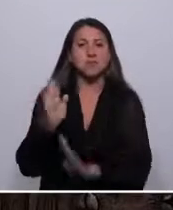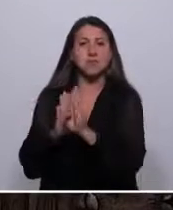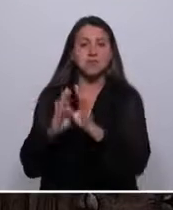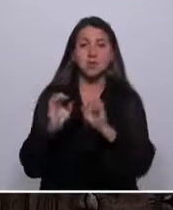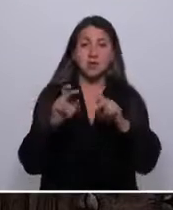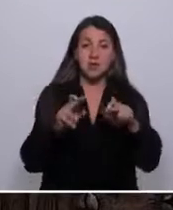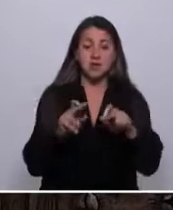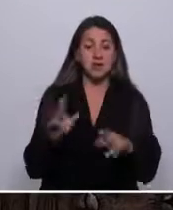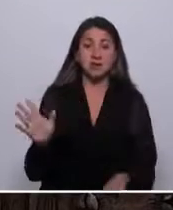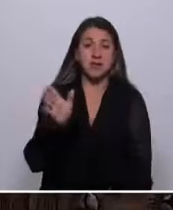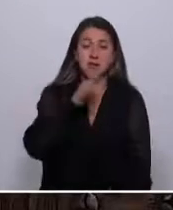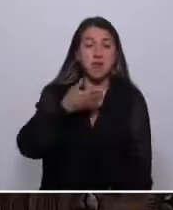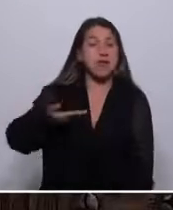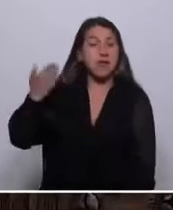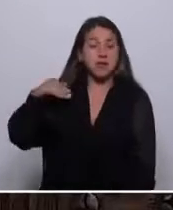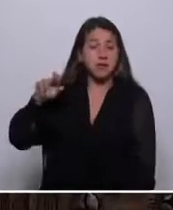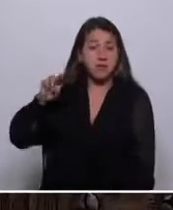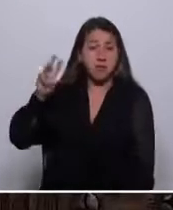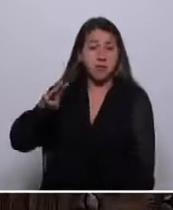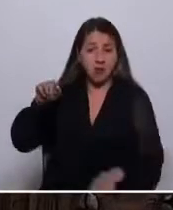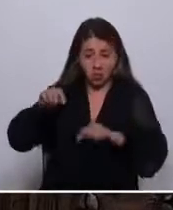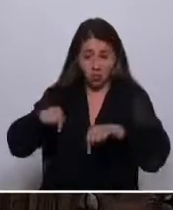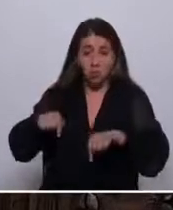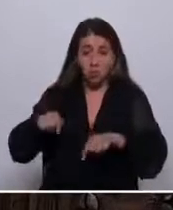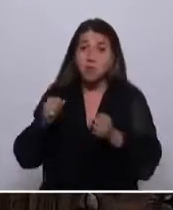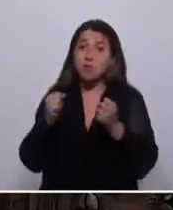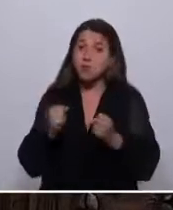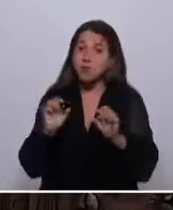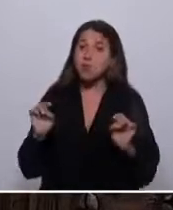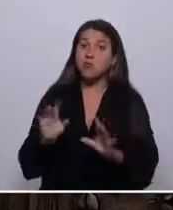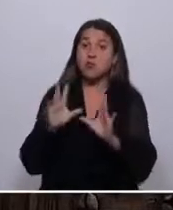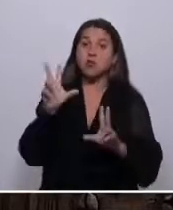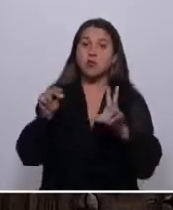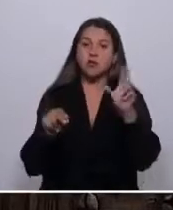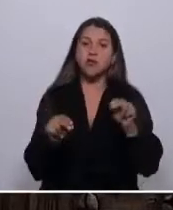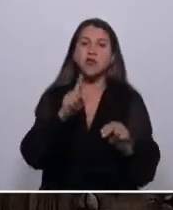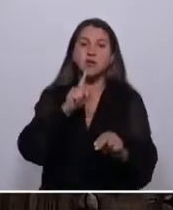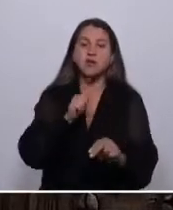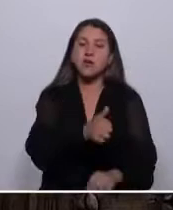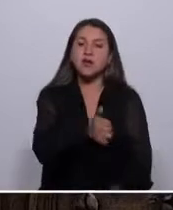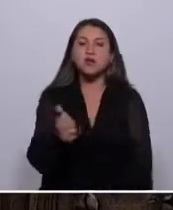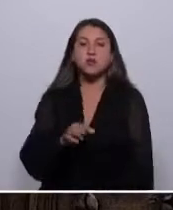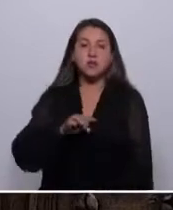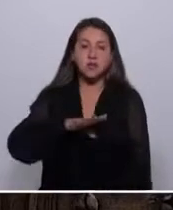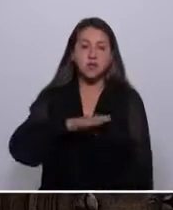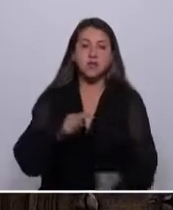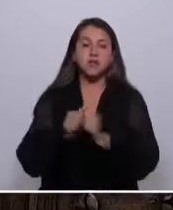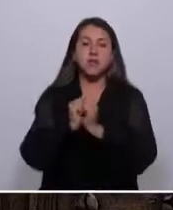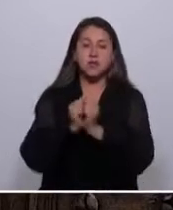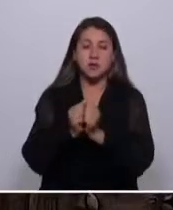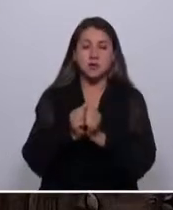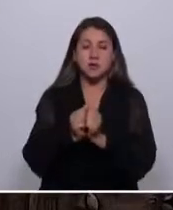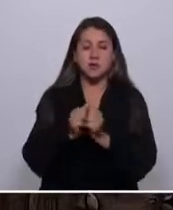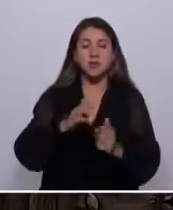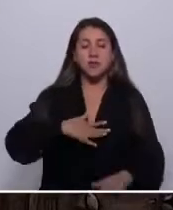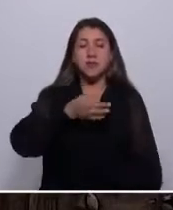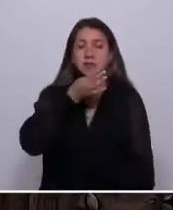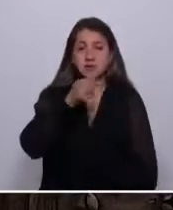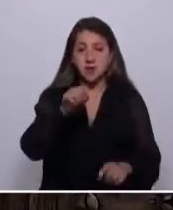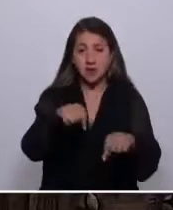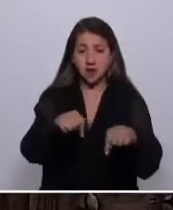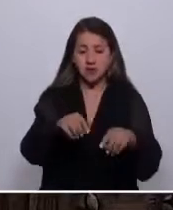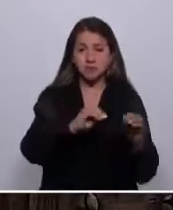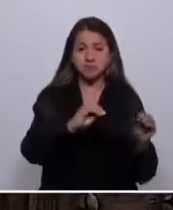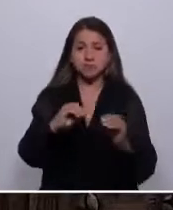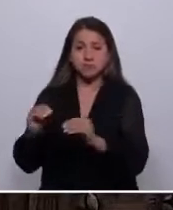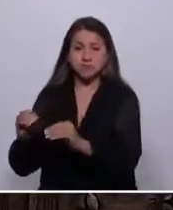que no tuvieron nuestros padres y que hoy día podrían ser negadas a nuestros compatriotas. Quiero hacer ver aquí la postergación que se